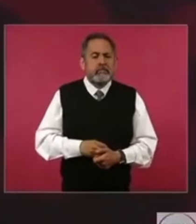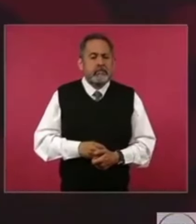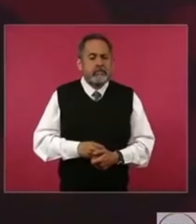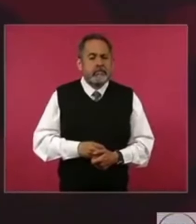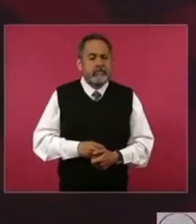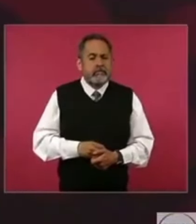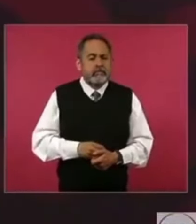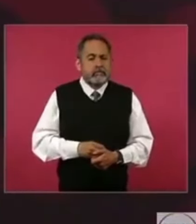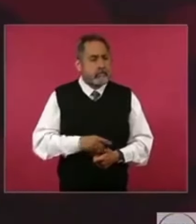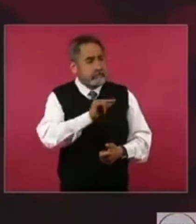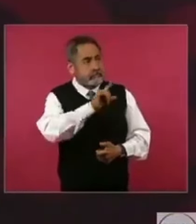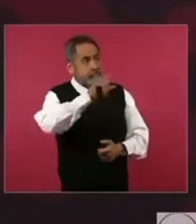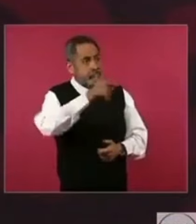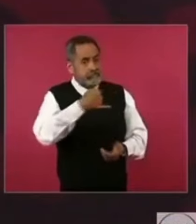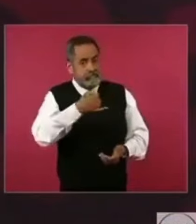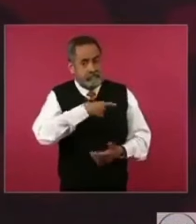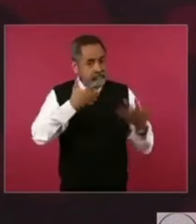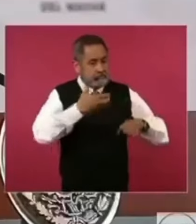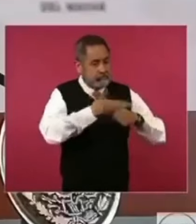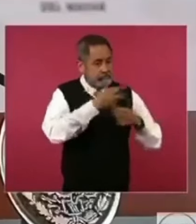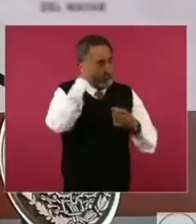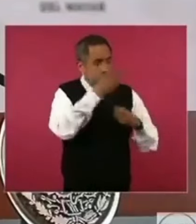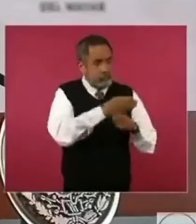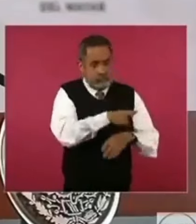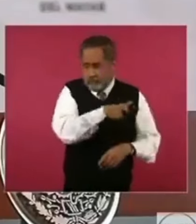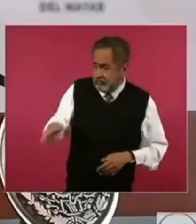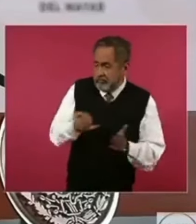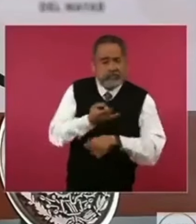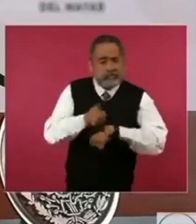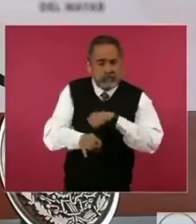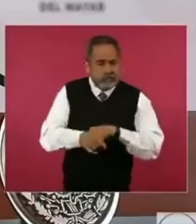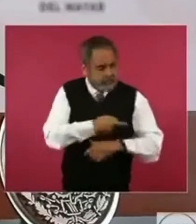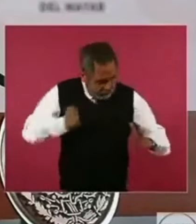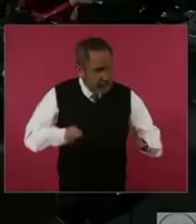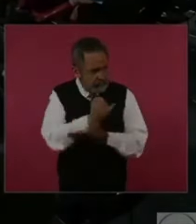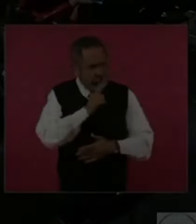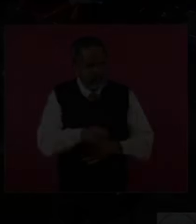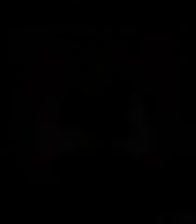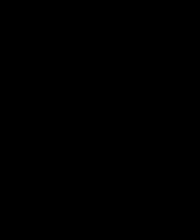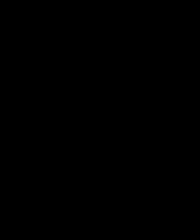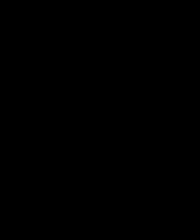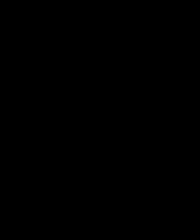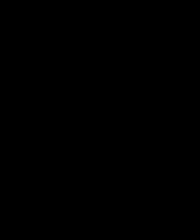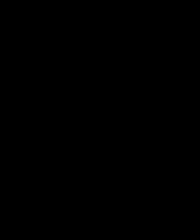los grandes empresarios o banqueros por qué se tardan tanto en resolver